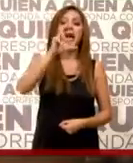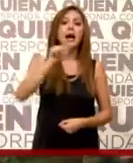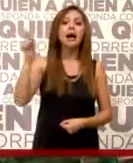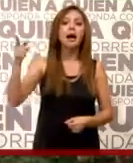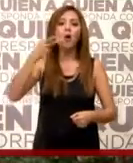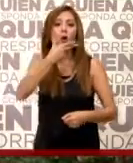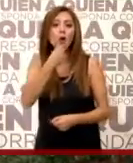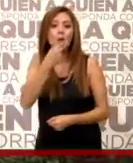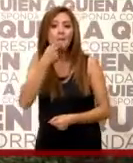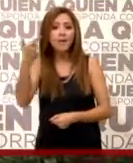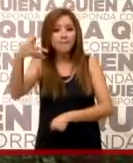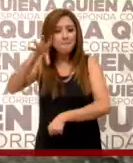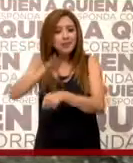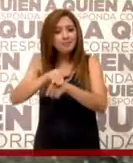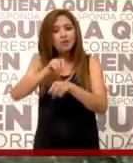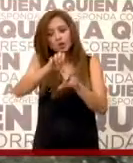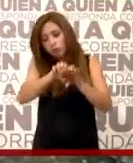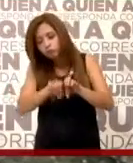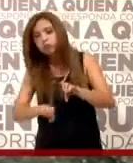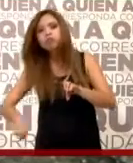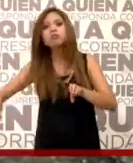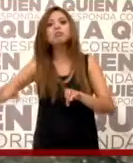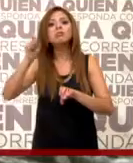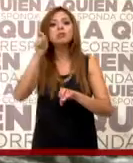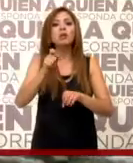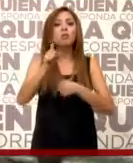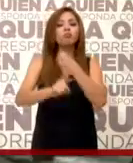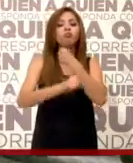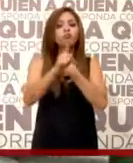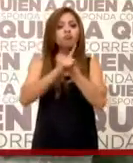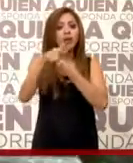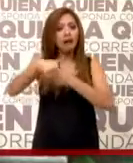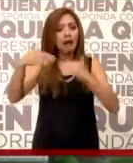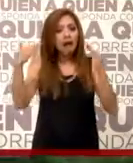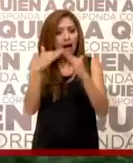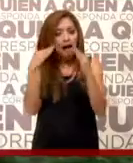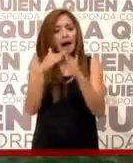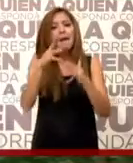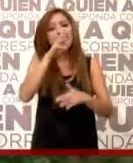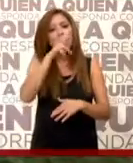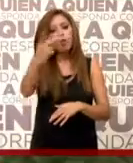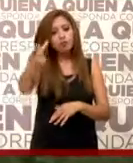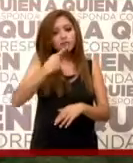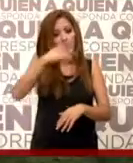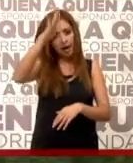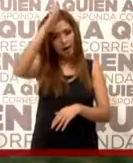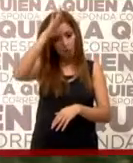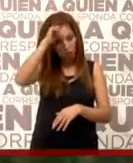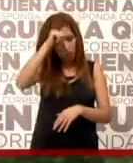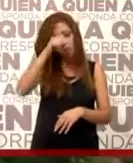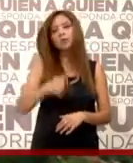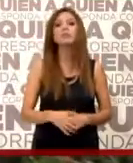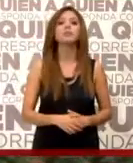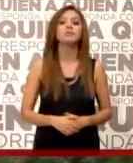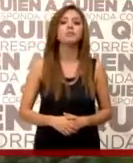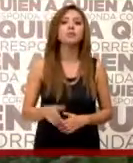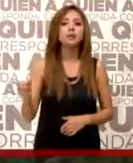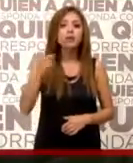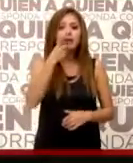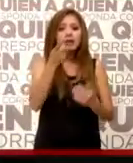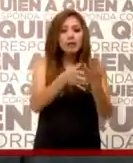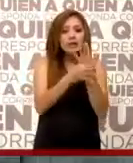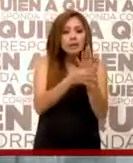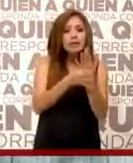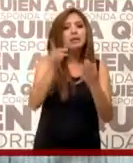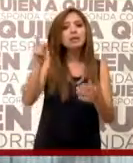permitía pasar el drenaje argumenta que este le afecta a su propiedad y que buscaron dialogar con él. Que él dice que ya se cansó, se le dijo que si nos